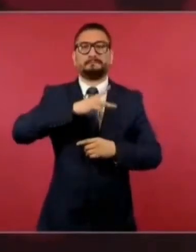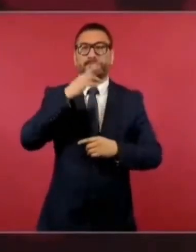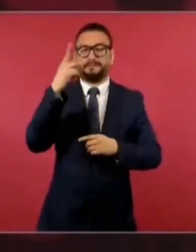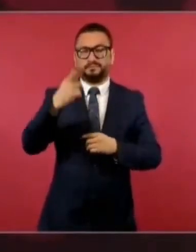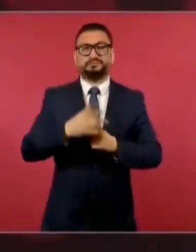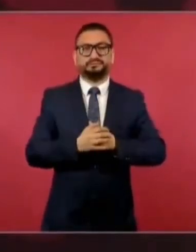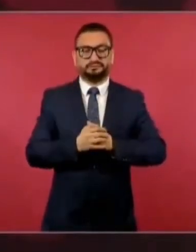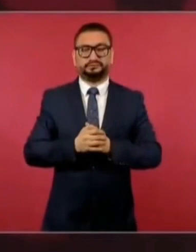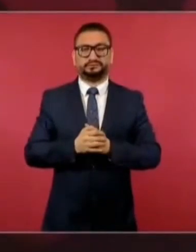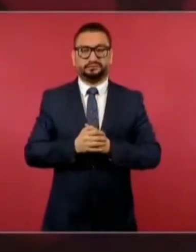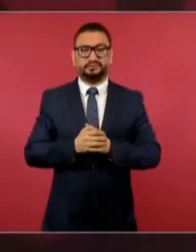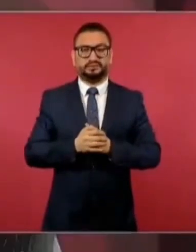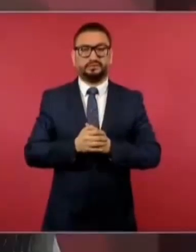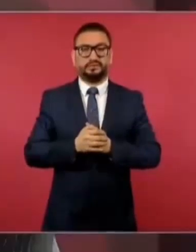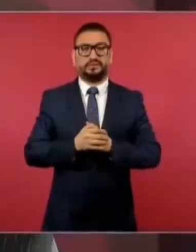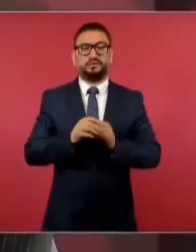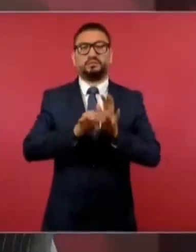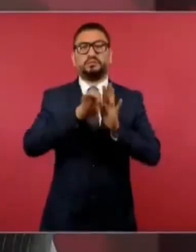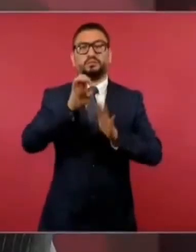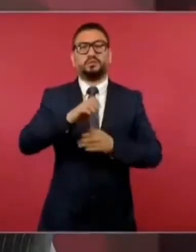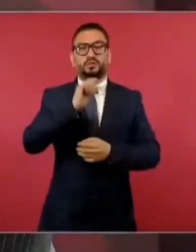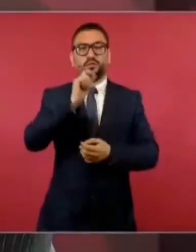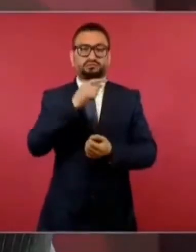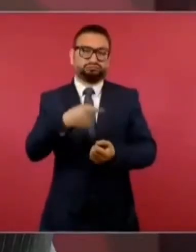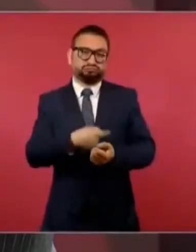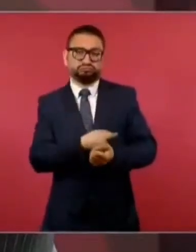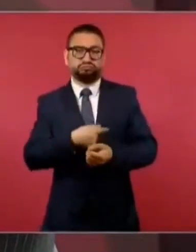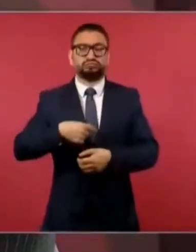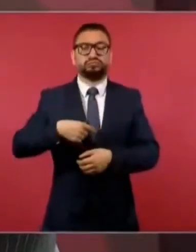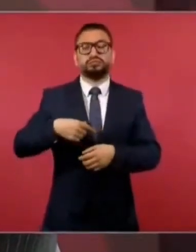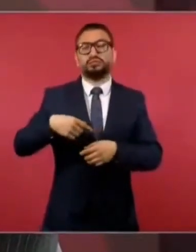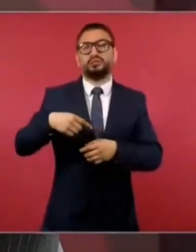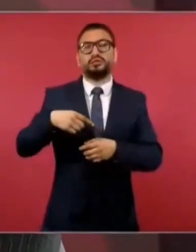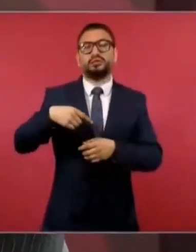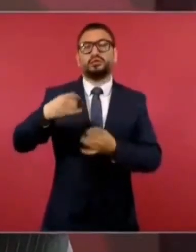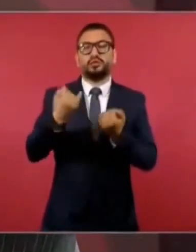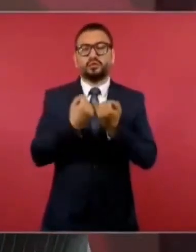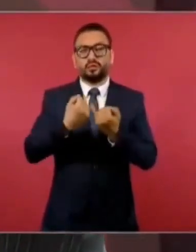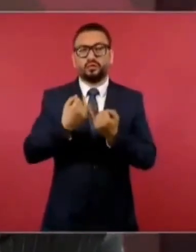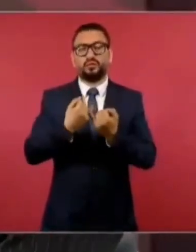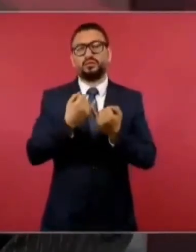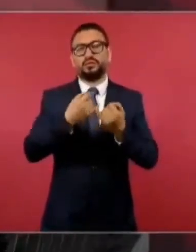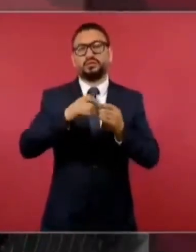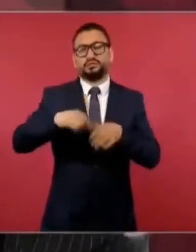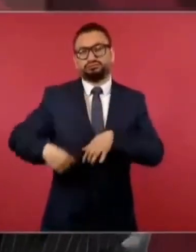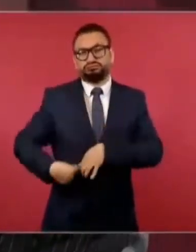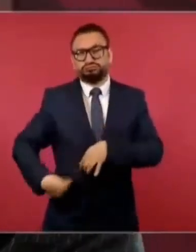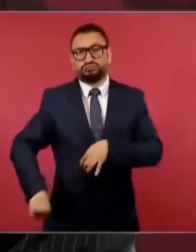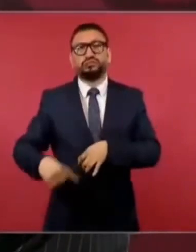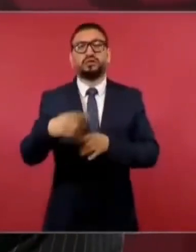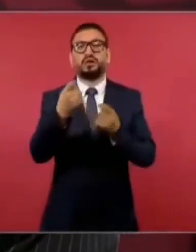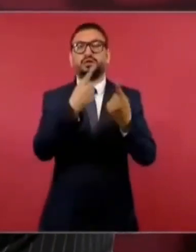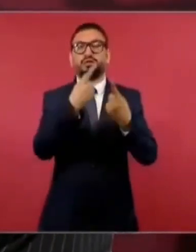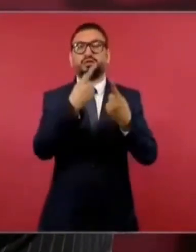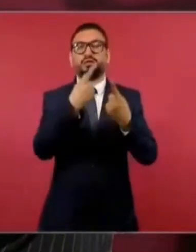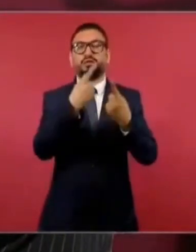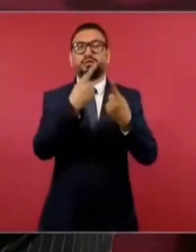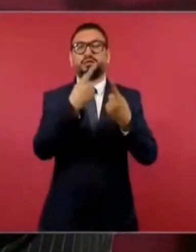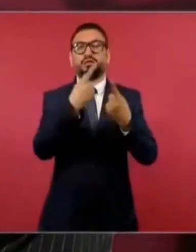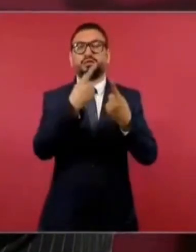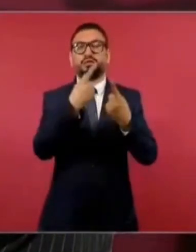para cateterismo, para atender enfermos de diabetes,